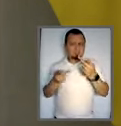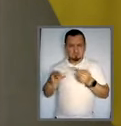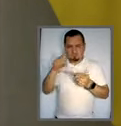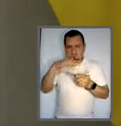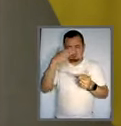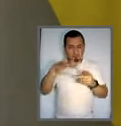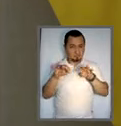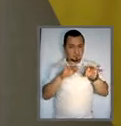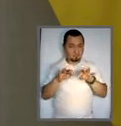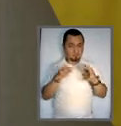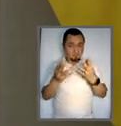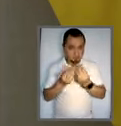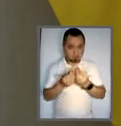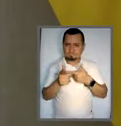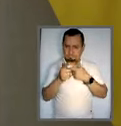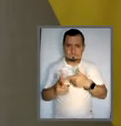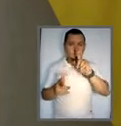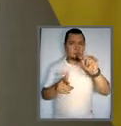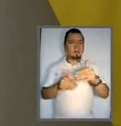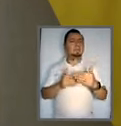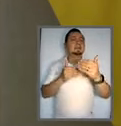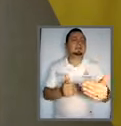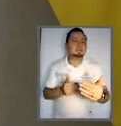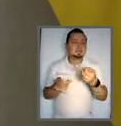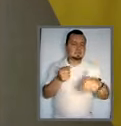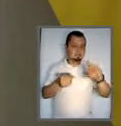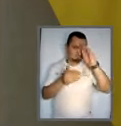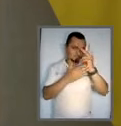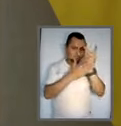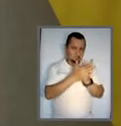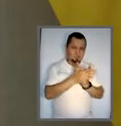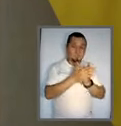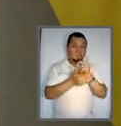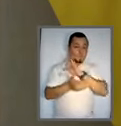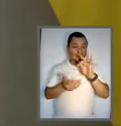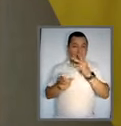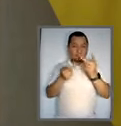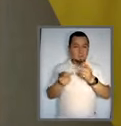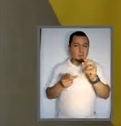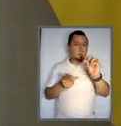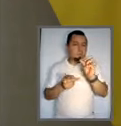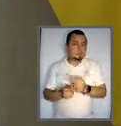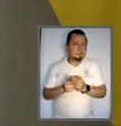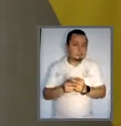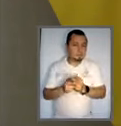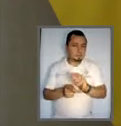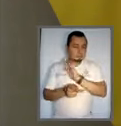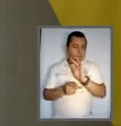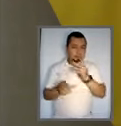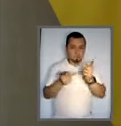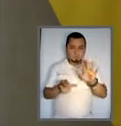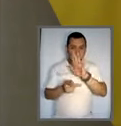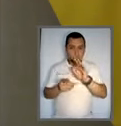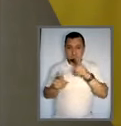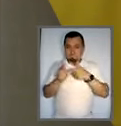proceso de reactivación económica. En eso daremos un anuncio más adelante. Se está revisando, hay que tener todavía paciencia al respecto, pero estamos